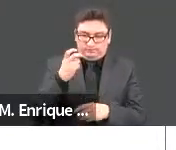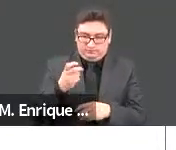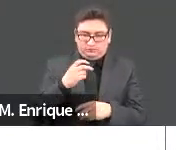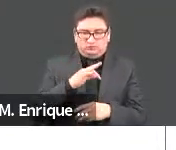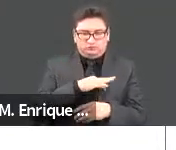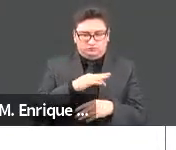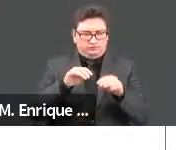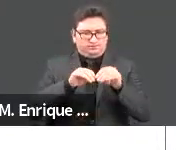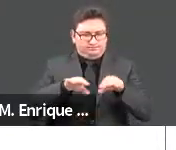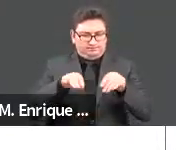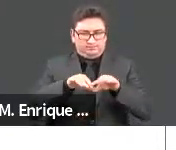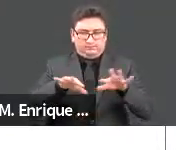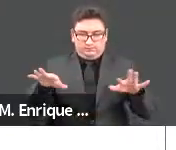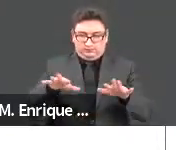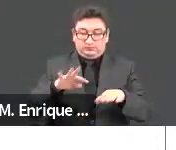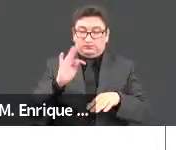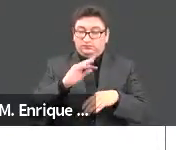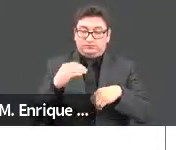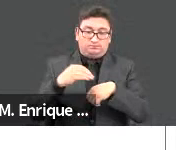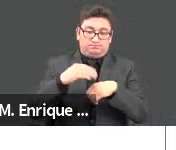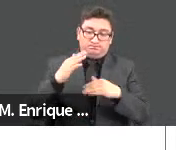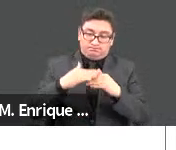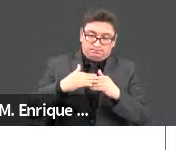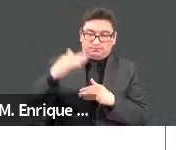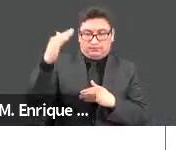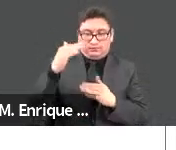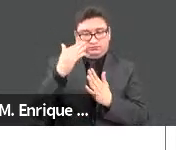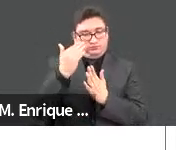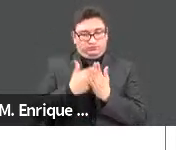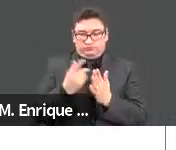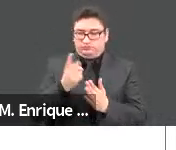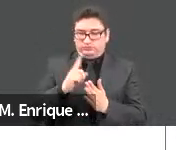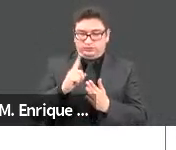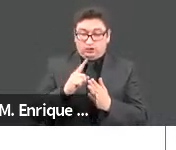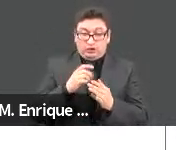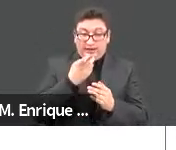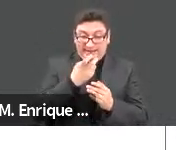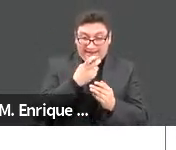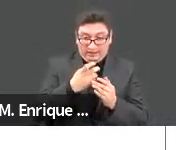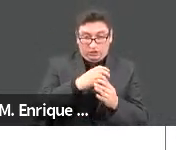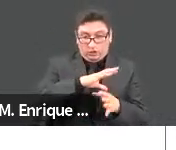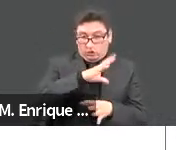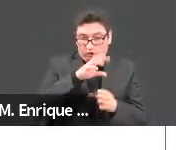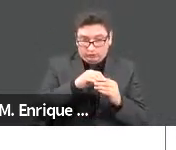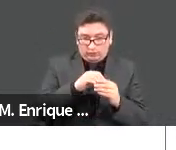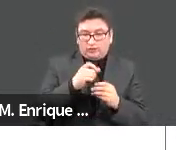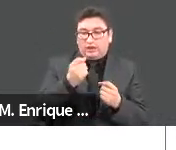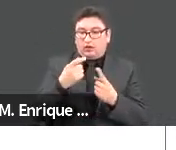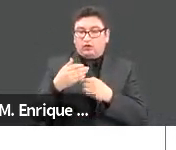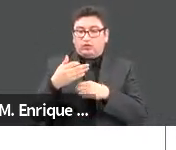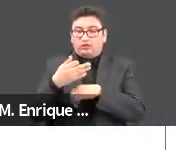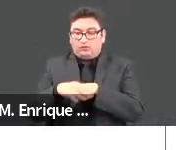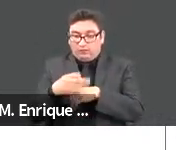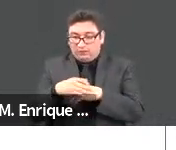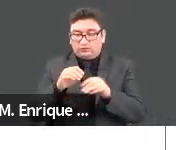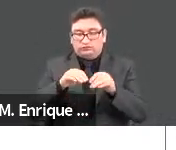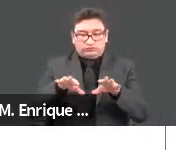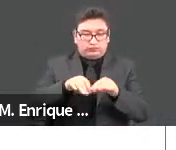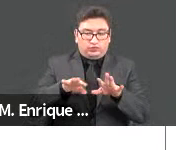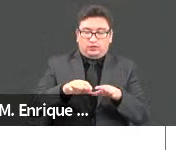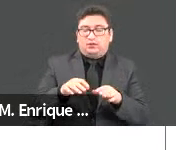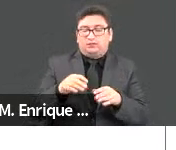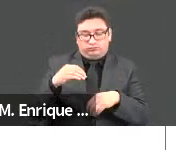publicarse incluso más, ¿sí? No menos. Todo eso más lo que haya quedado pendiente de publicarse por alguna